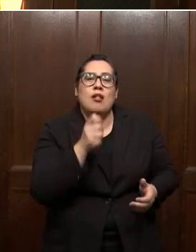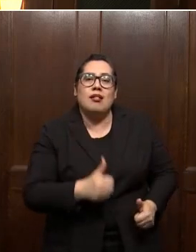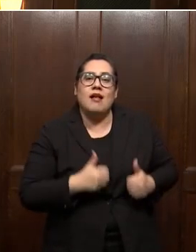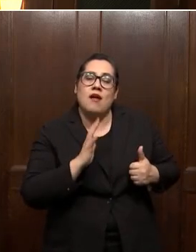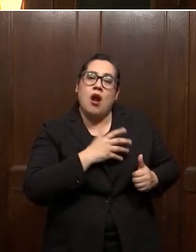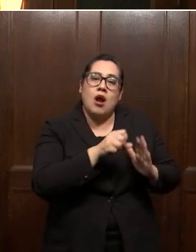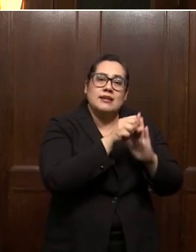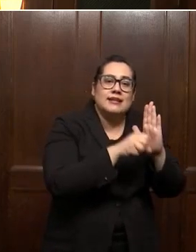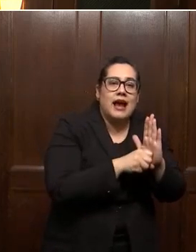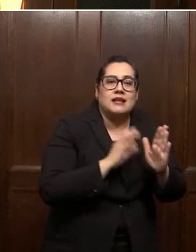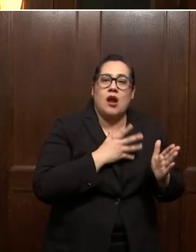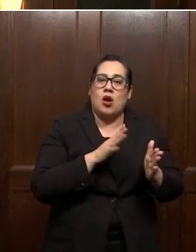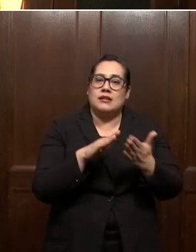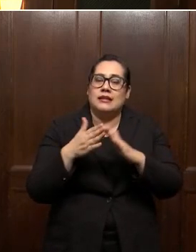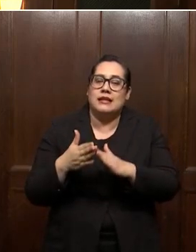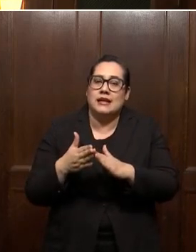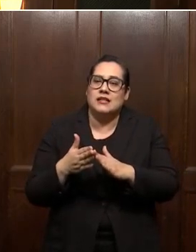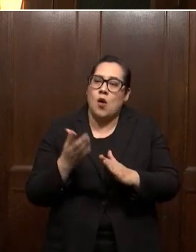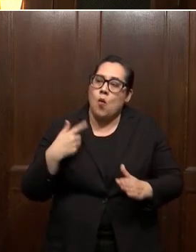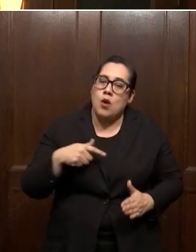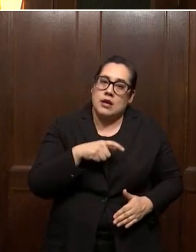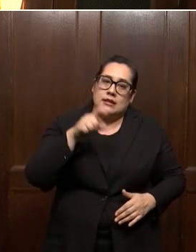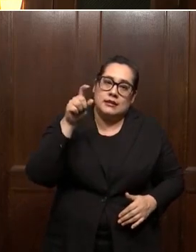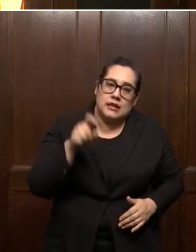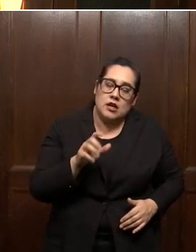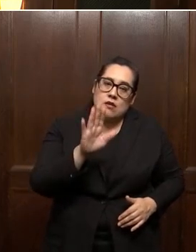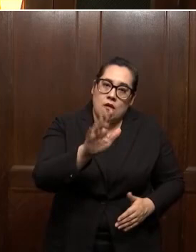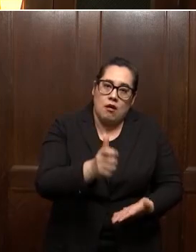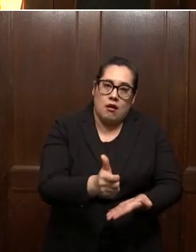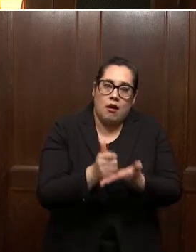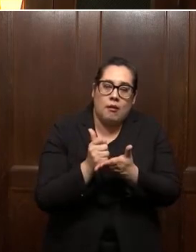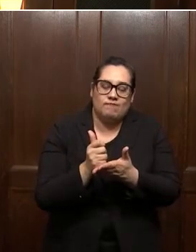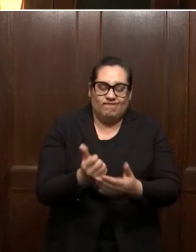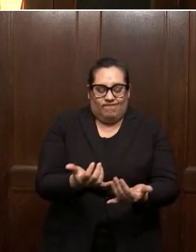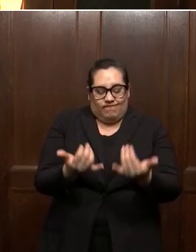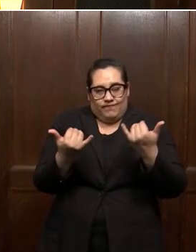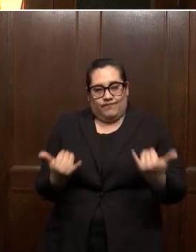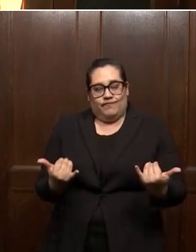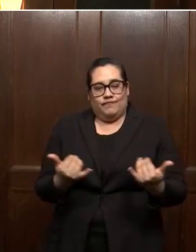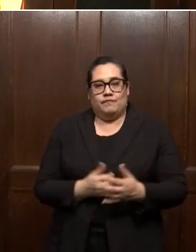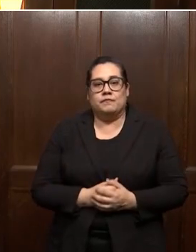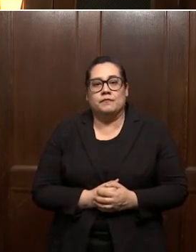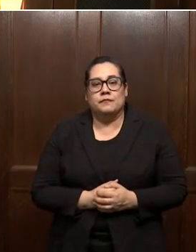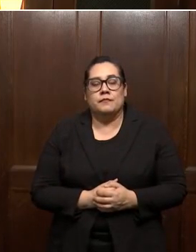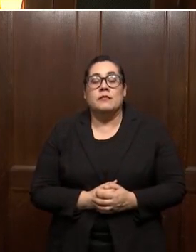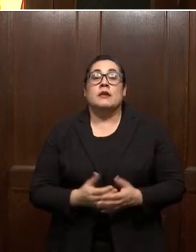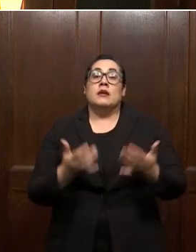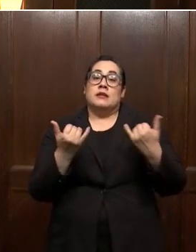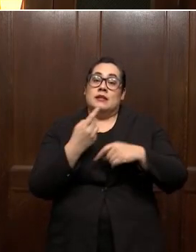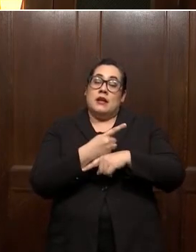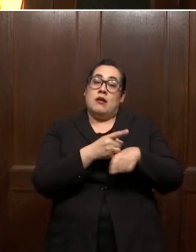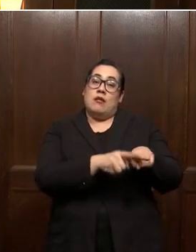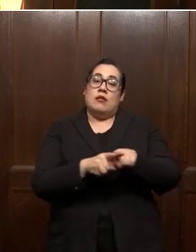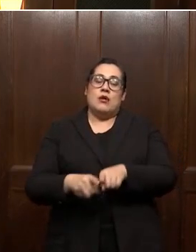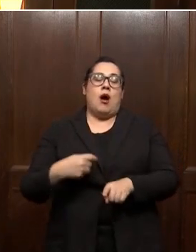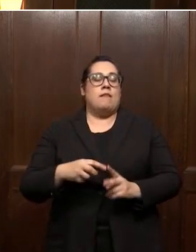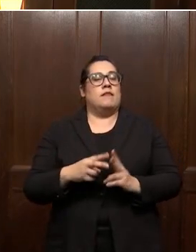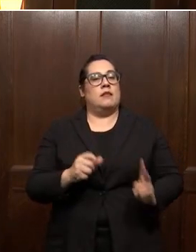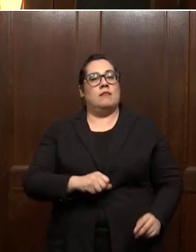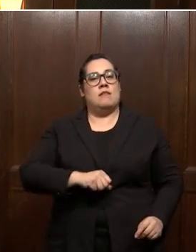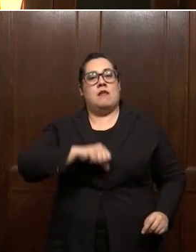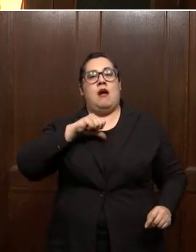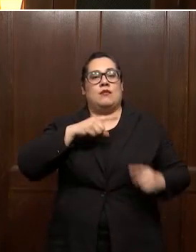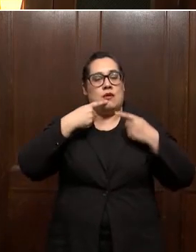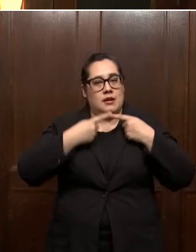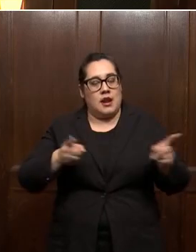estados y ciudades. Necesitamos su ayuda inmediatamente. Hoy también estoy orgulloso